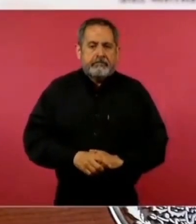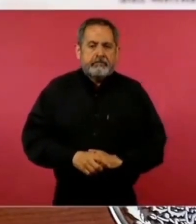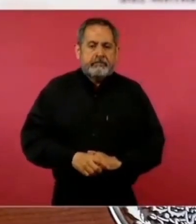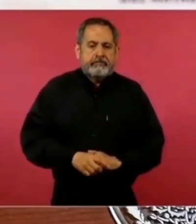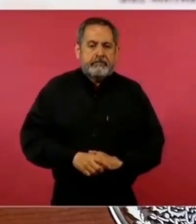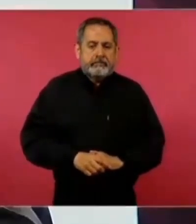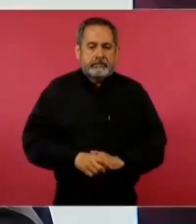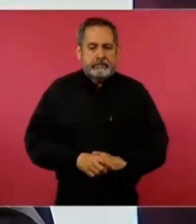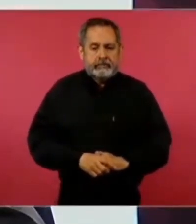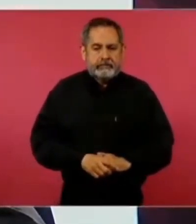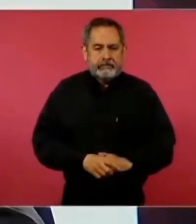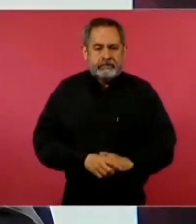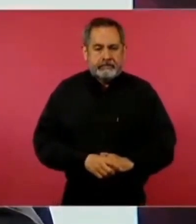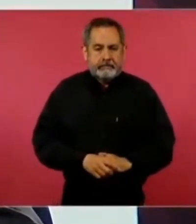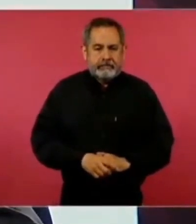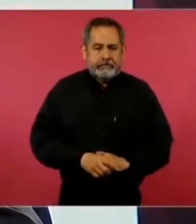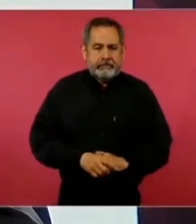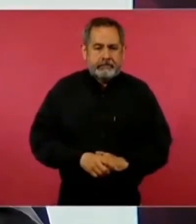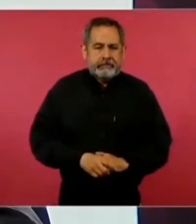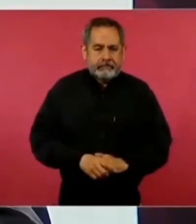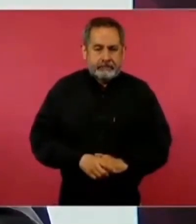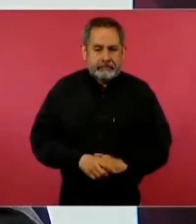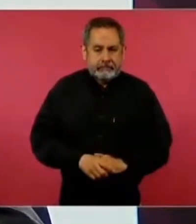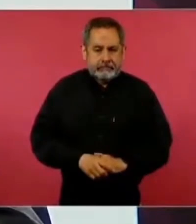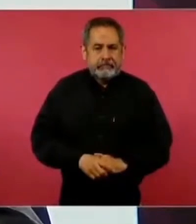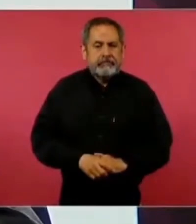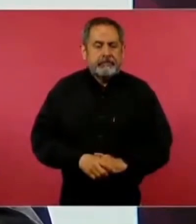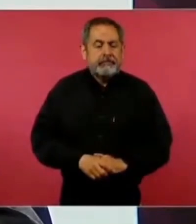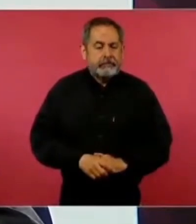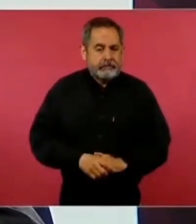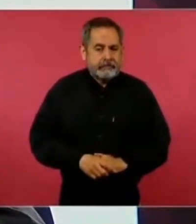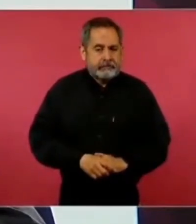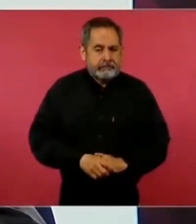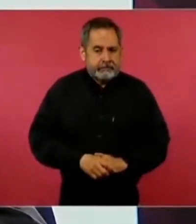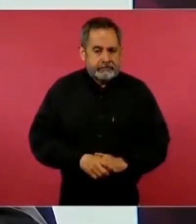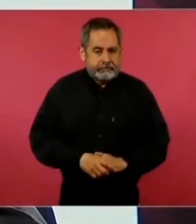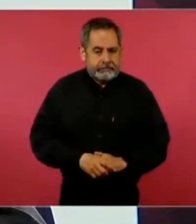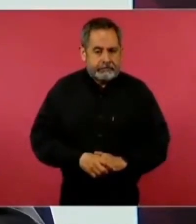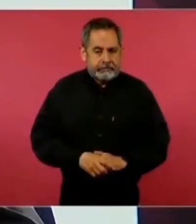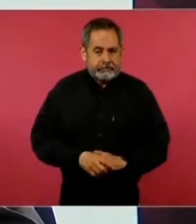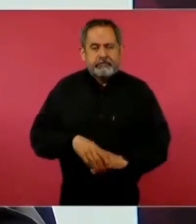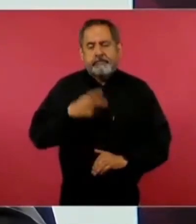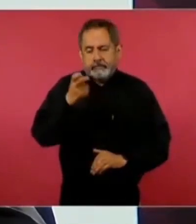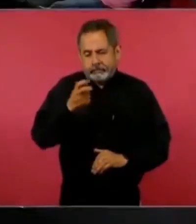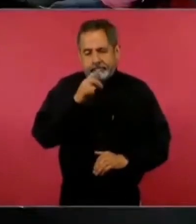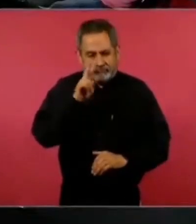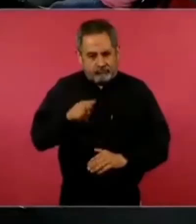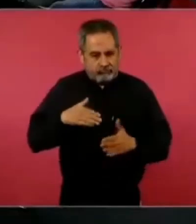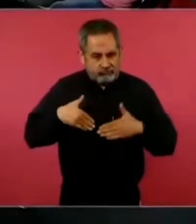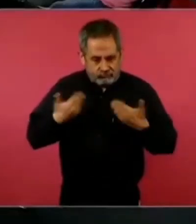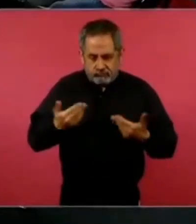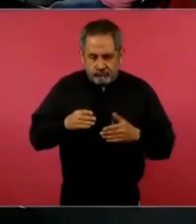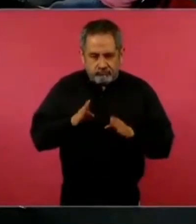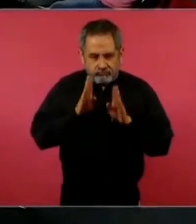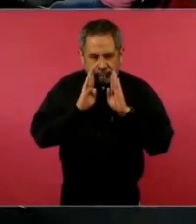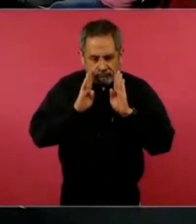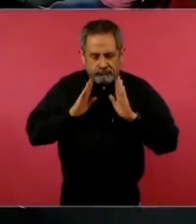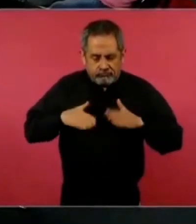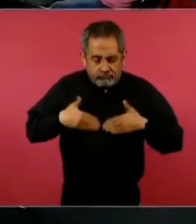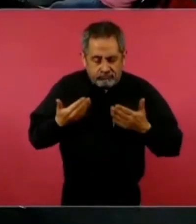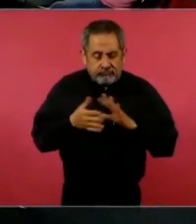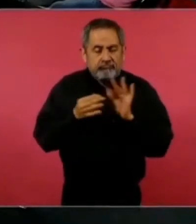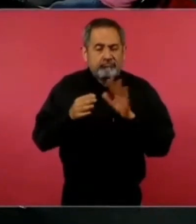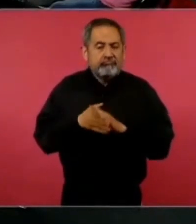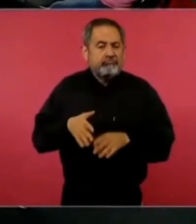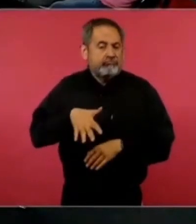De eso se quejaba y esa confesión le hizo el